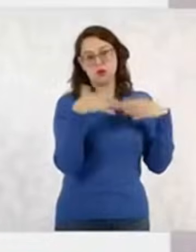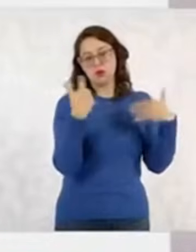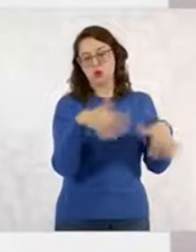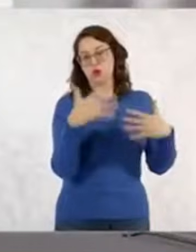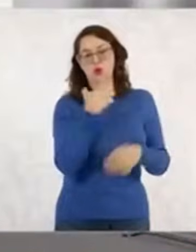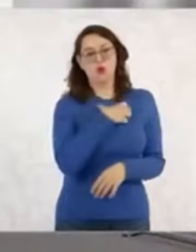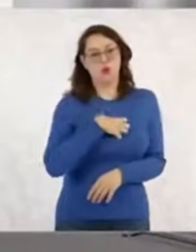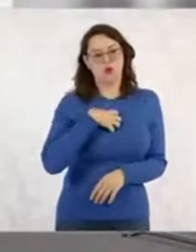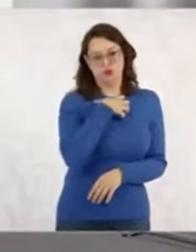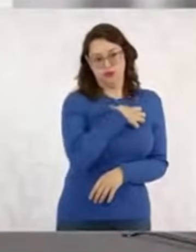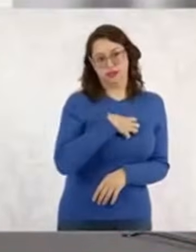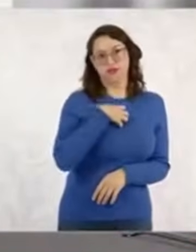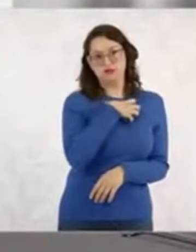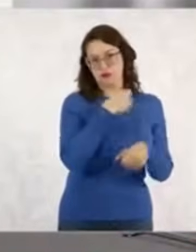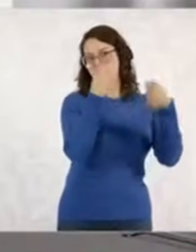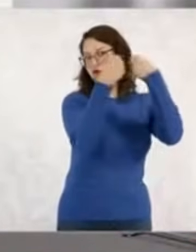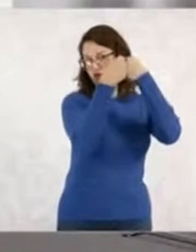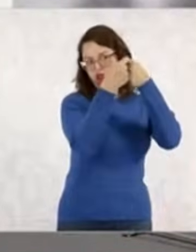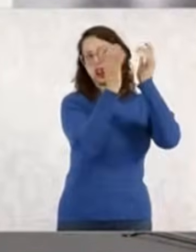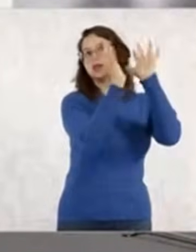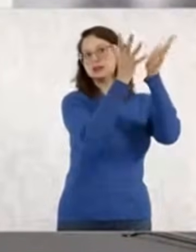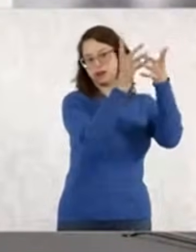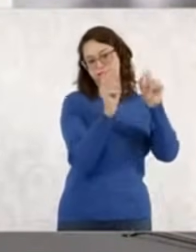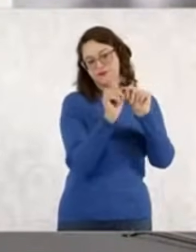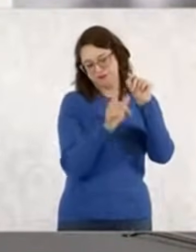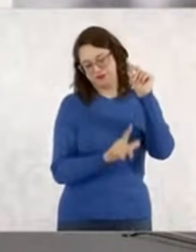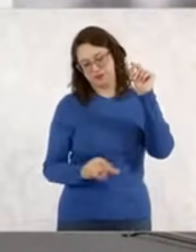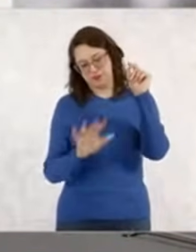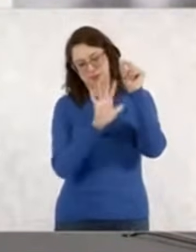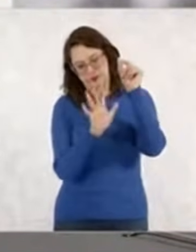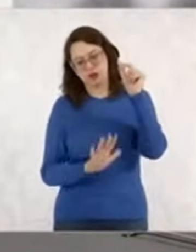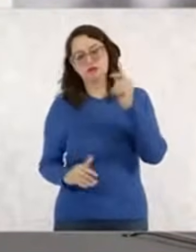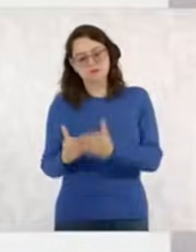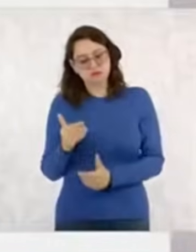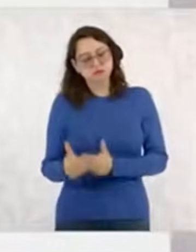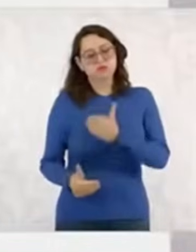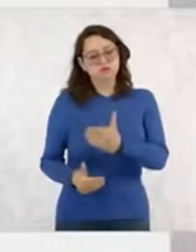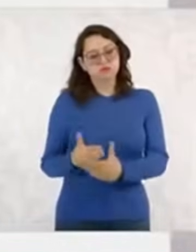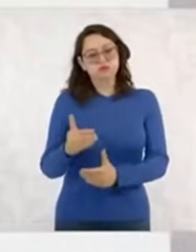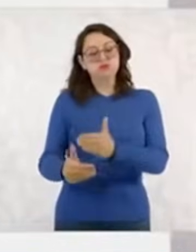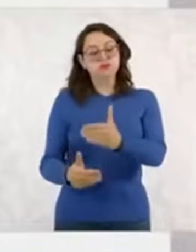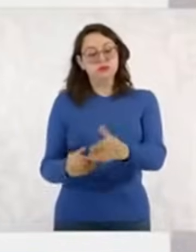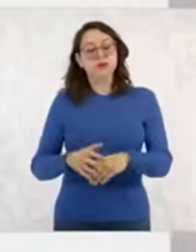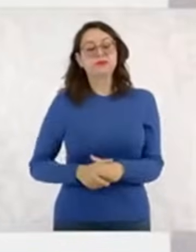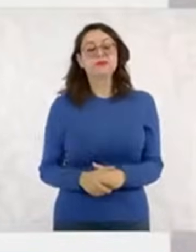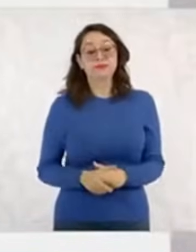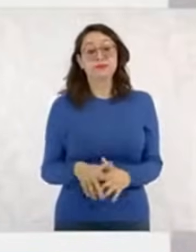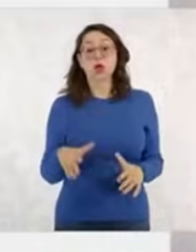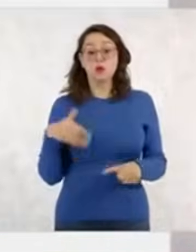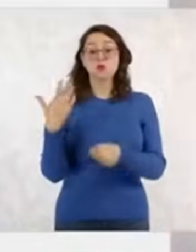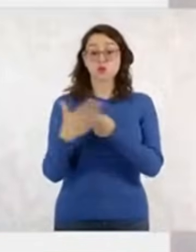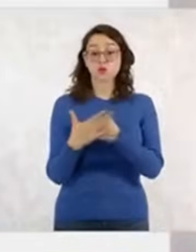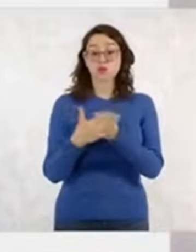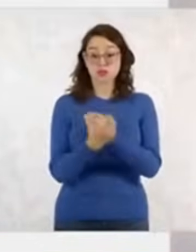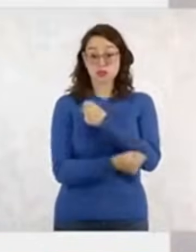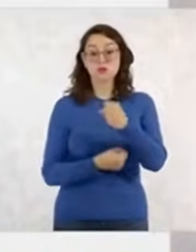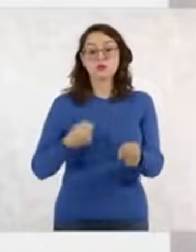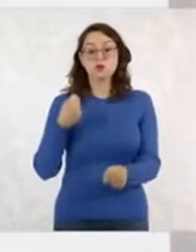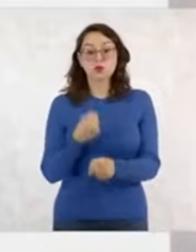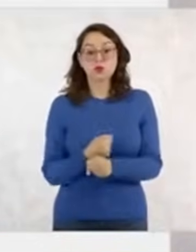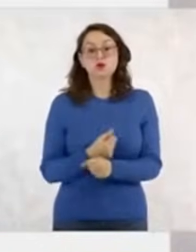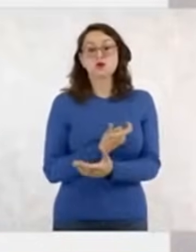pues con este incremento calculamos que al inicio del próximo año el salario mínimo podrá haber